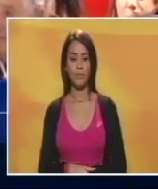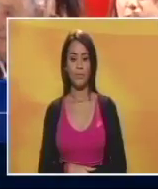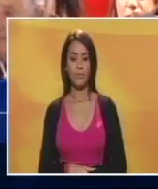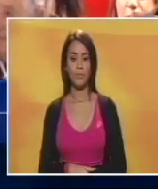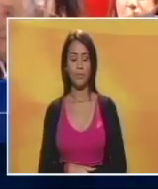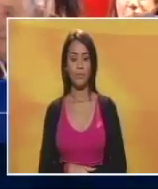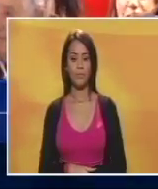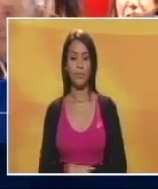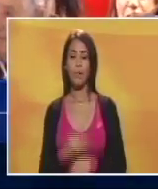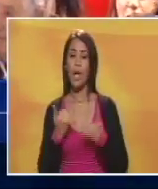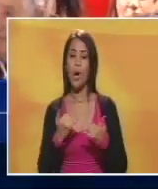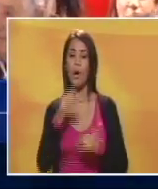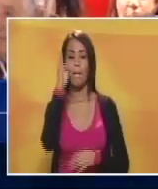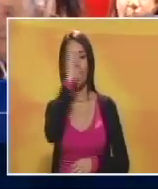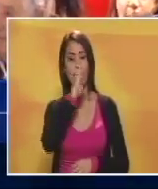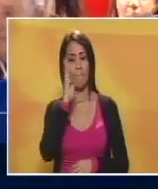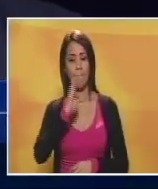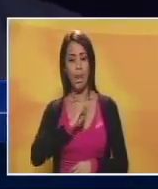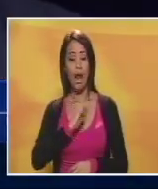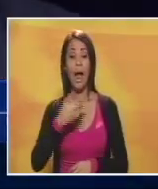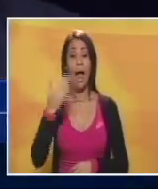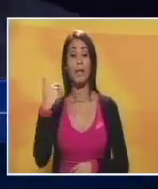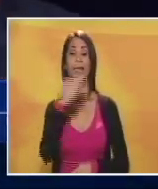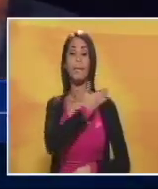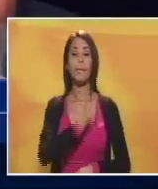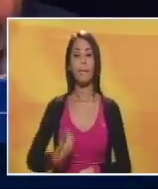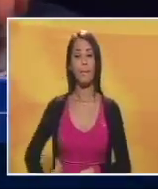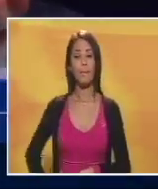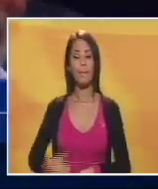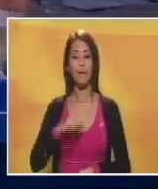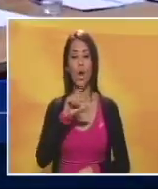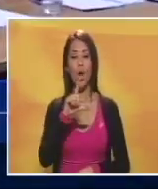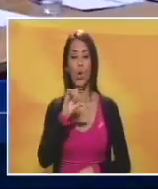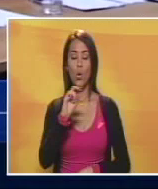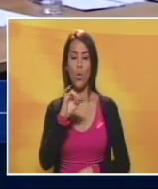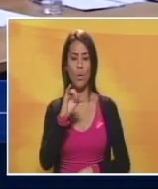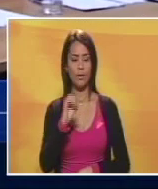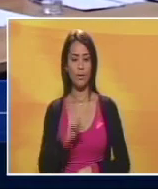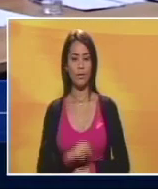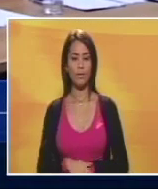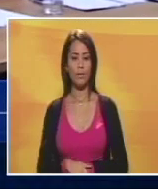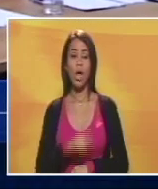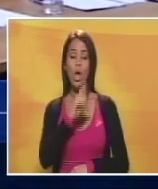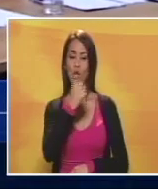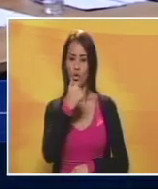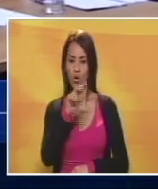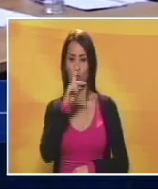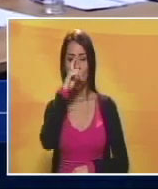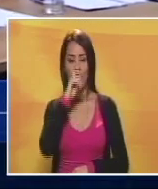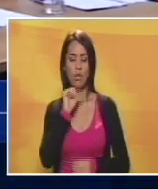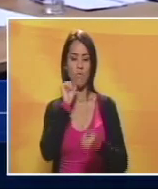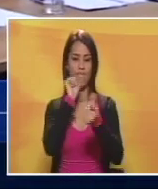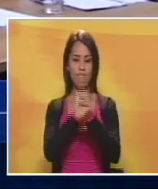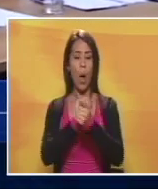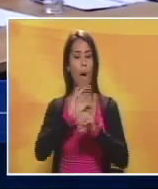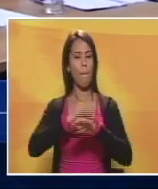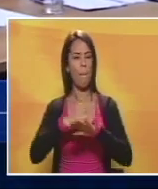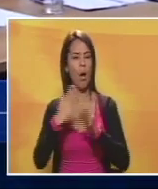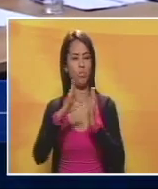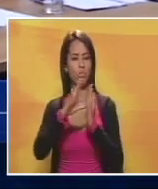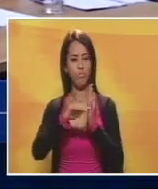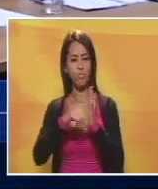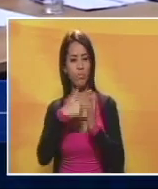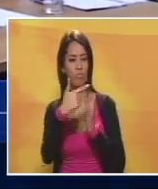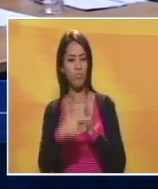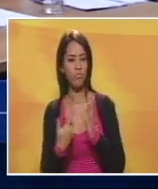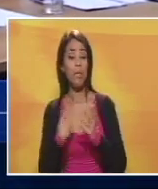Nos trasladamos a Brasil, donde el expresidente Luis Ignacio Lula da Silva, condenado a 12 años de cárcel por corrupción, aseguró que quiere ser